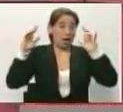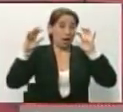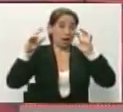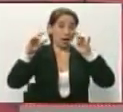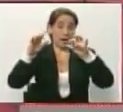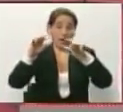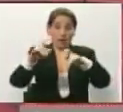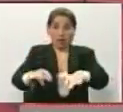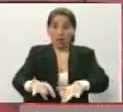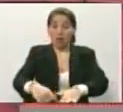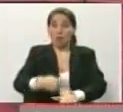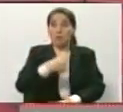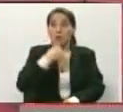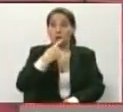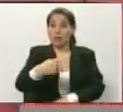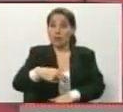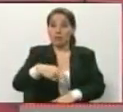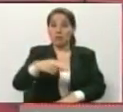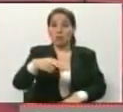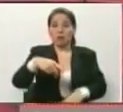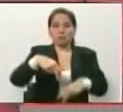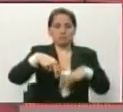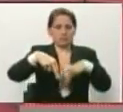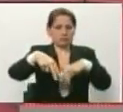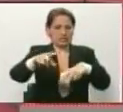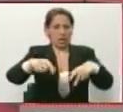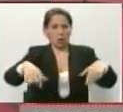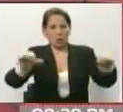Tal como lo dijimos, pues. A pie, en moto,